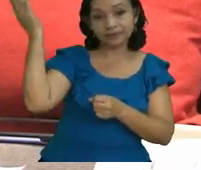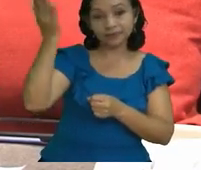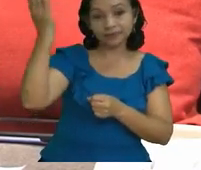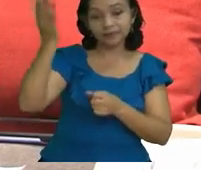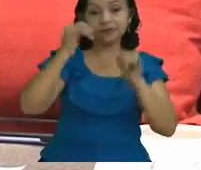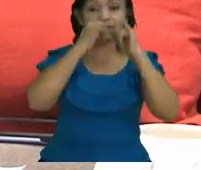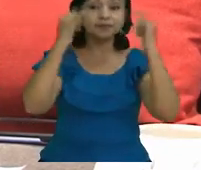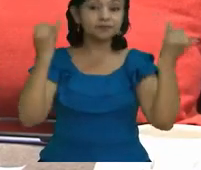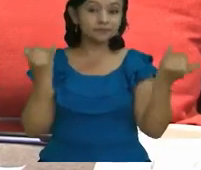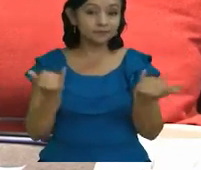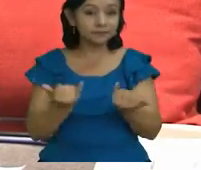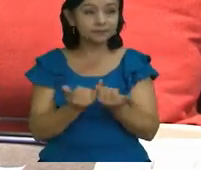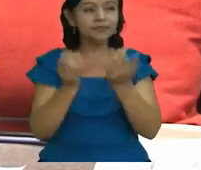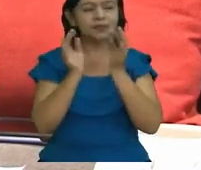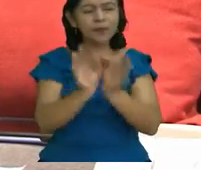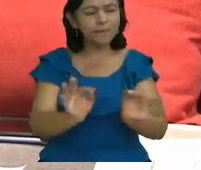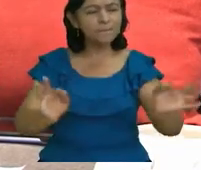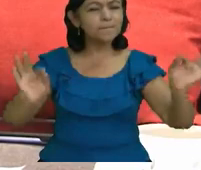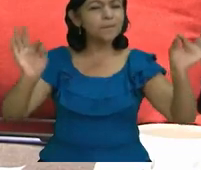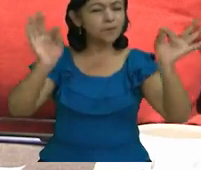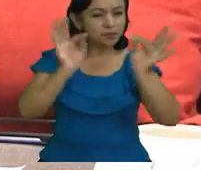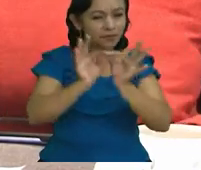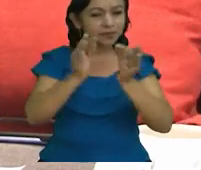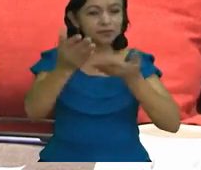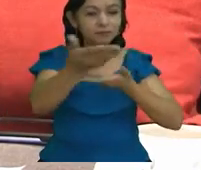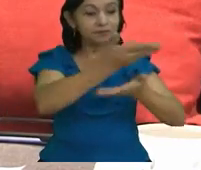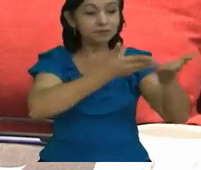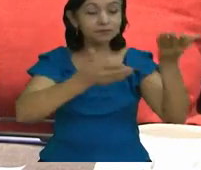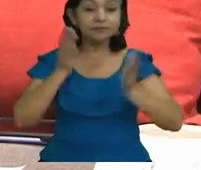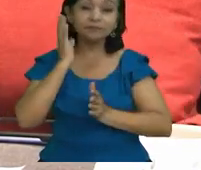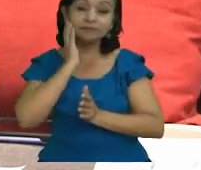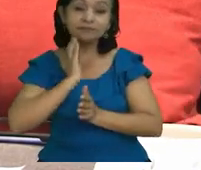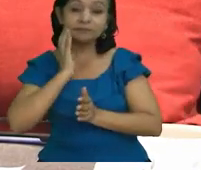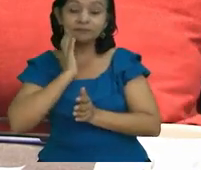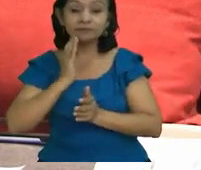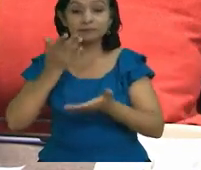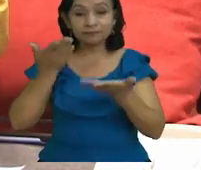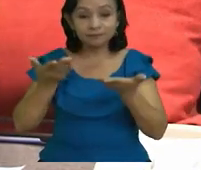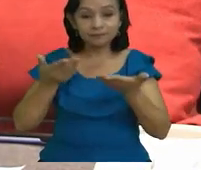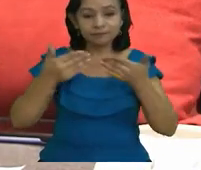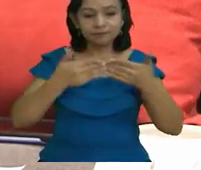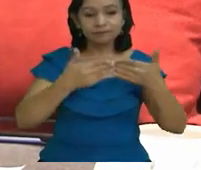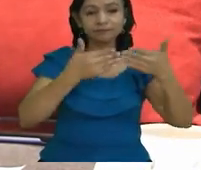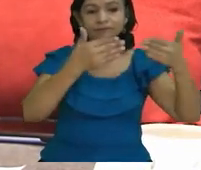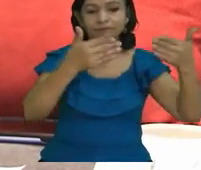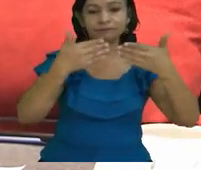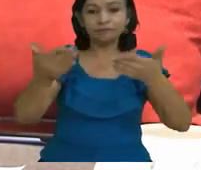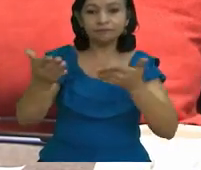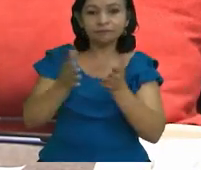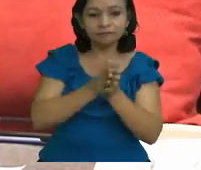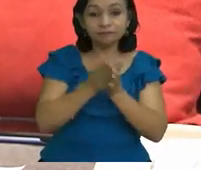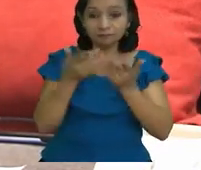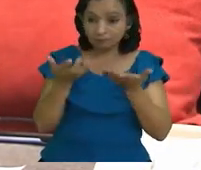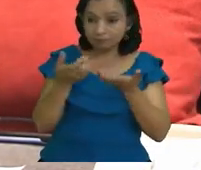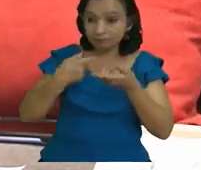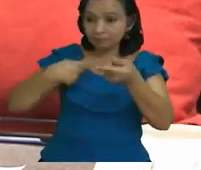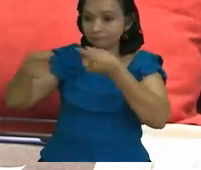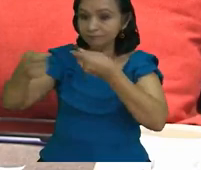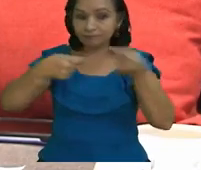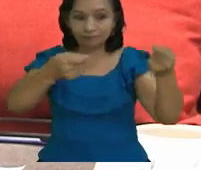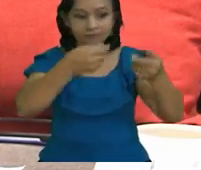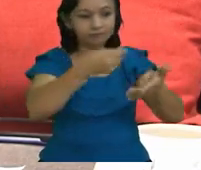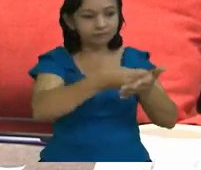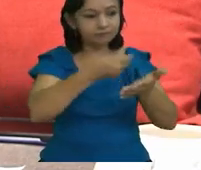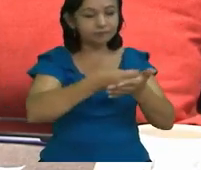internacionales, que son un espacio importantísimo para el intercambio de conocimiento, para abrir esos espacios de comercialización